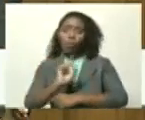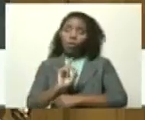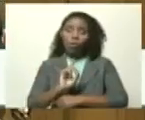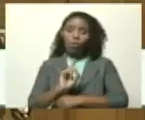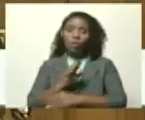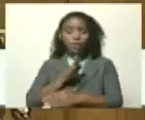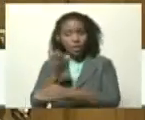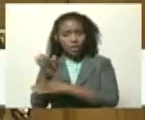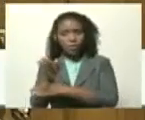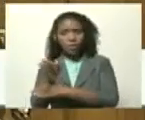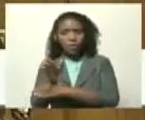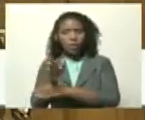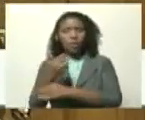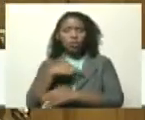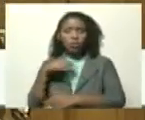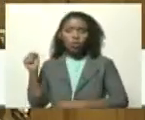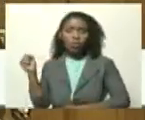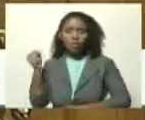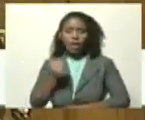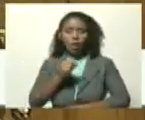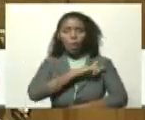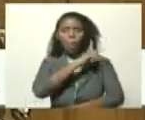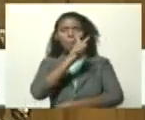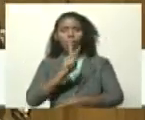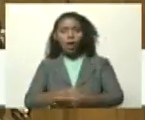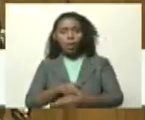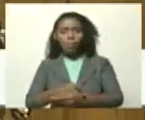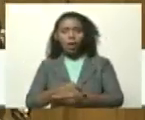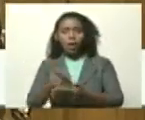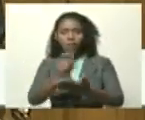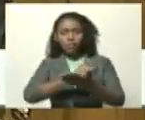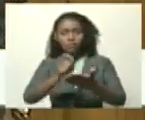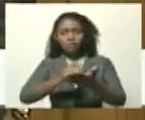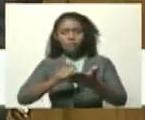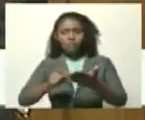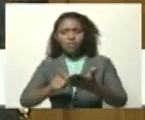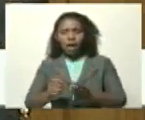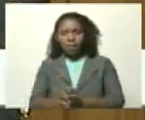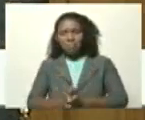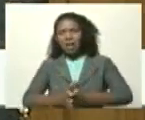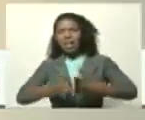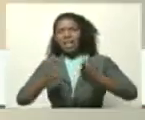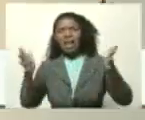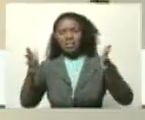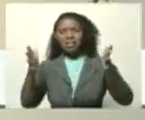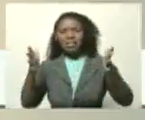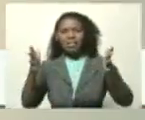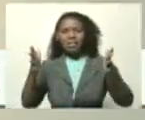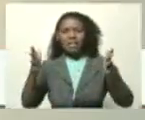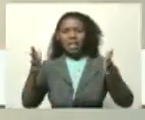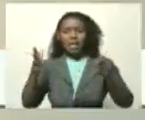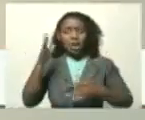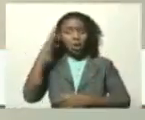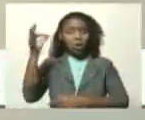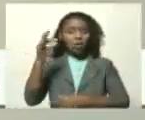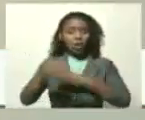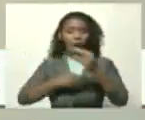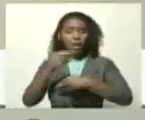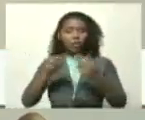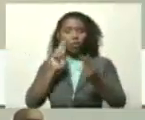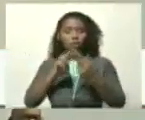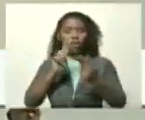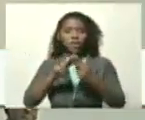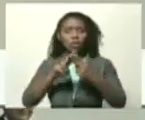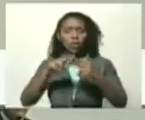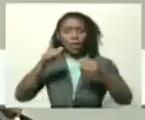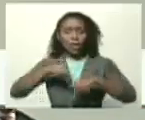Traigo un poema que fue escrito al más grande congreso que haya conocido la historia de esta